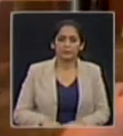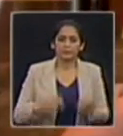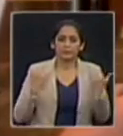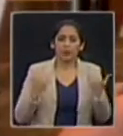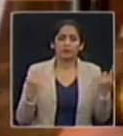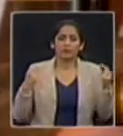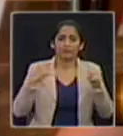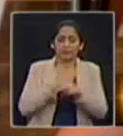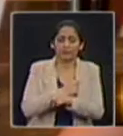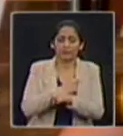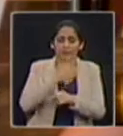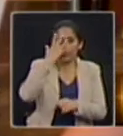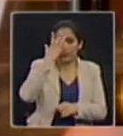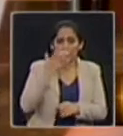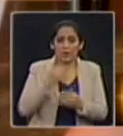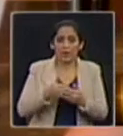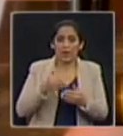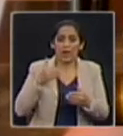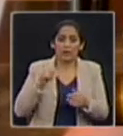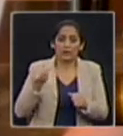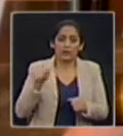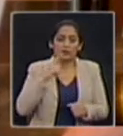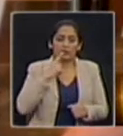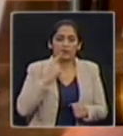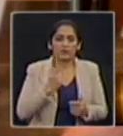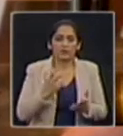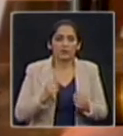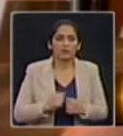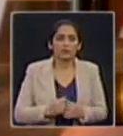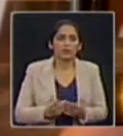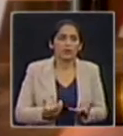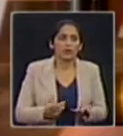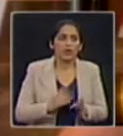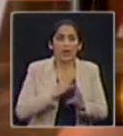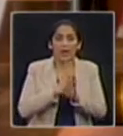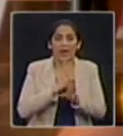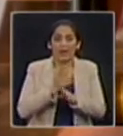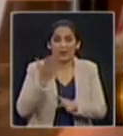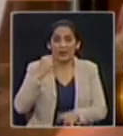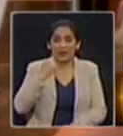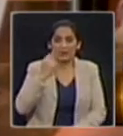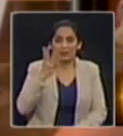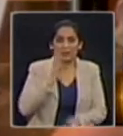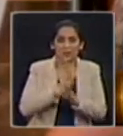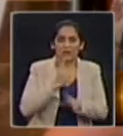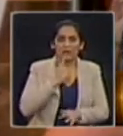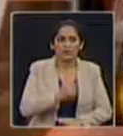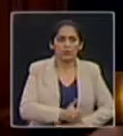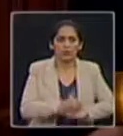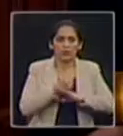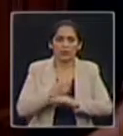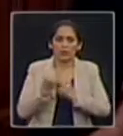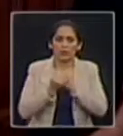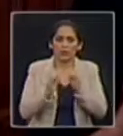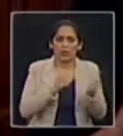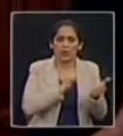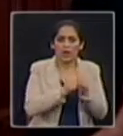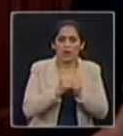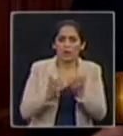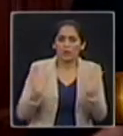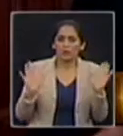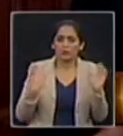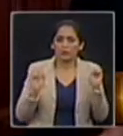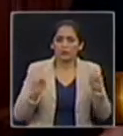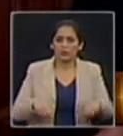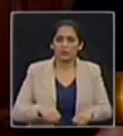que él mismo decía, que él, en su delicadeza, no debía expresarse acerca de lo que los otros poderes del Estado debían hacer. Los 10 años